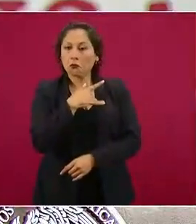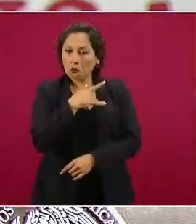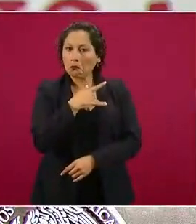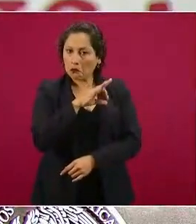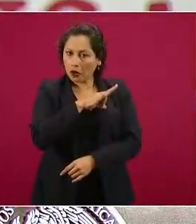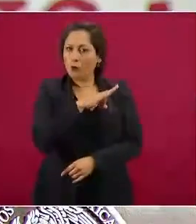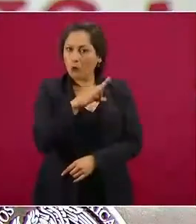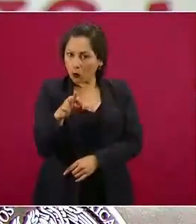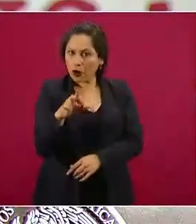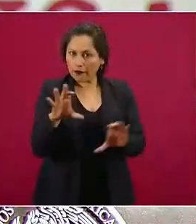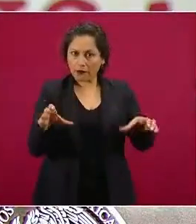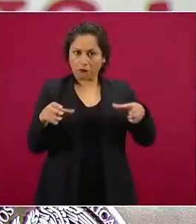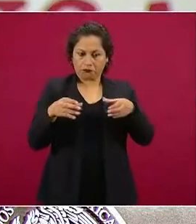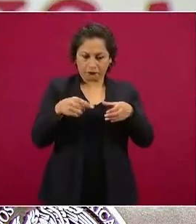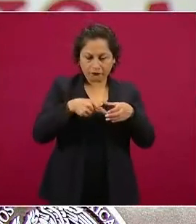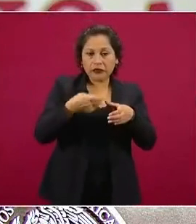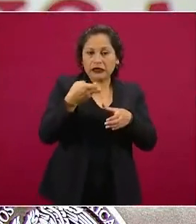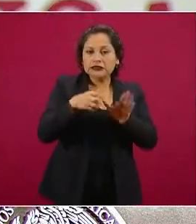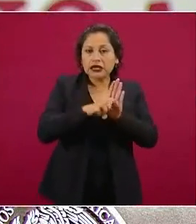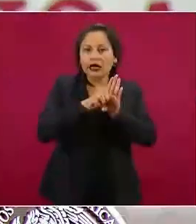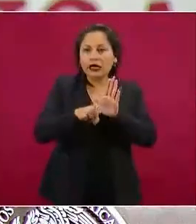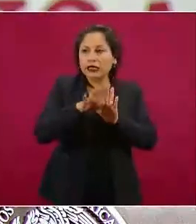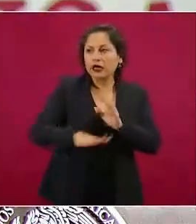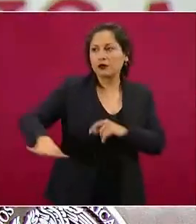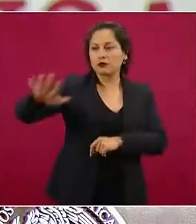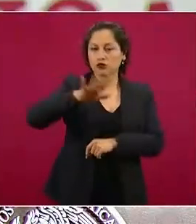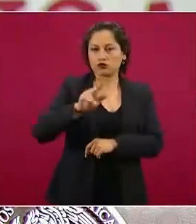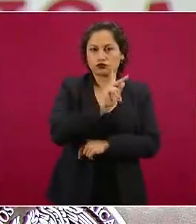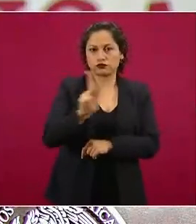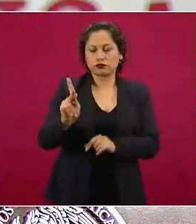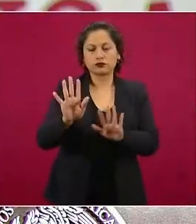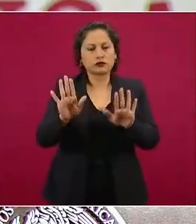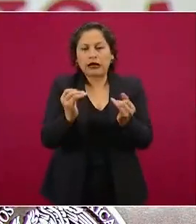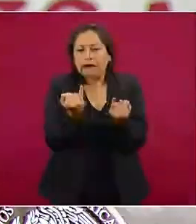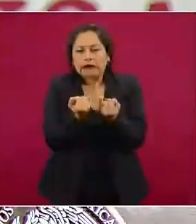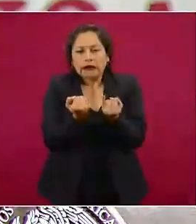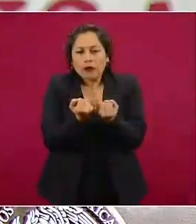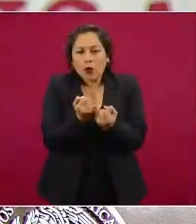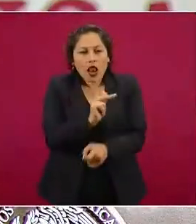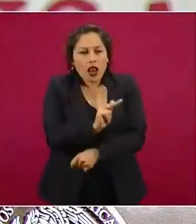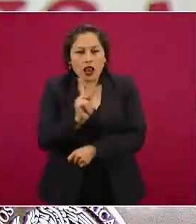va uno a un análisis,